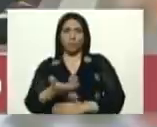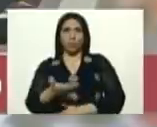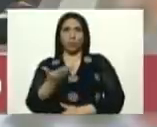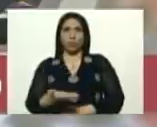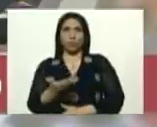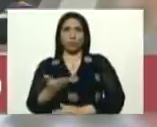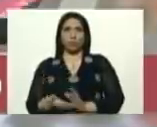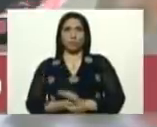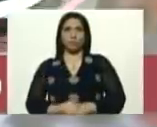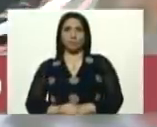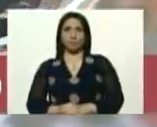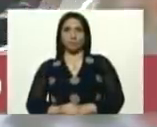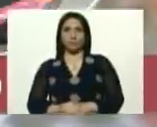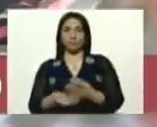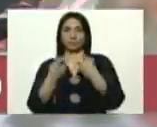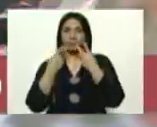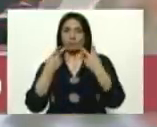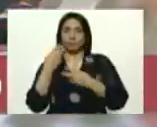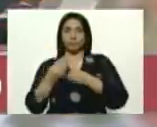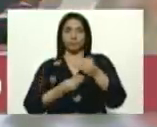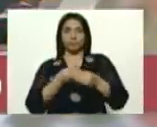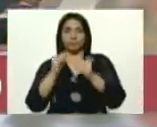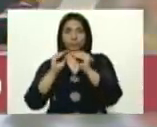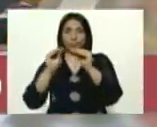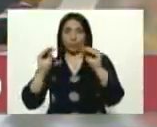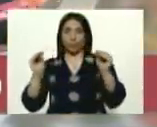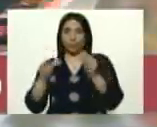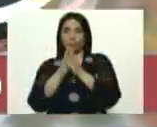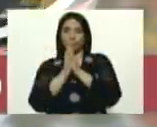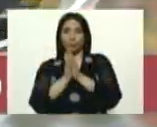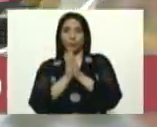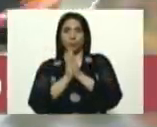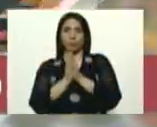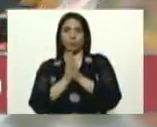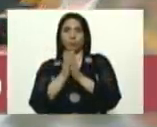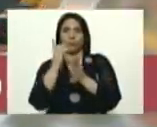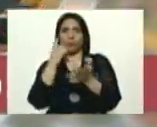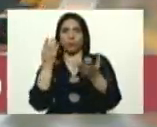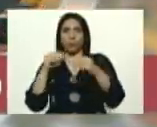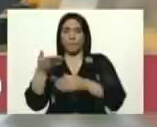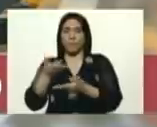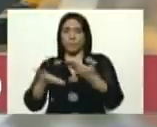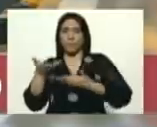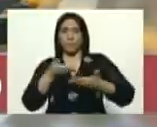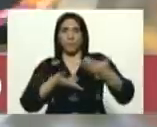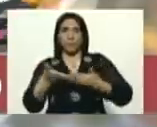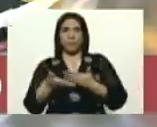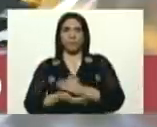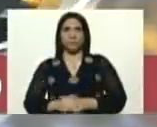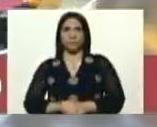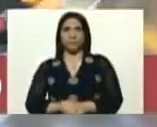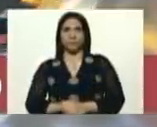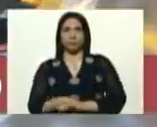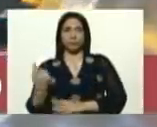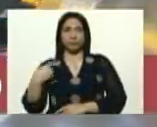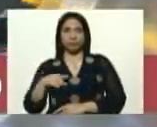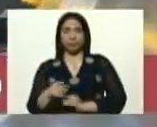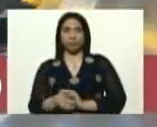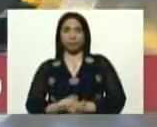importante este anuncio que se está haciendo. Llamamos a la mayor cooperación, colaboración. Tenemos